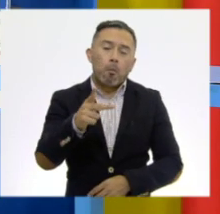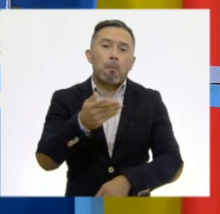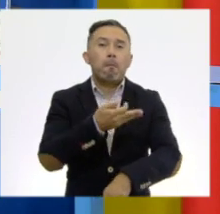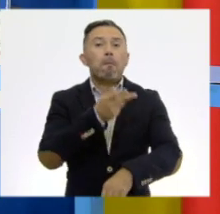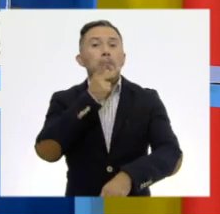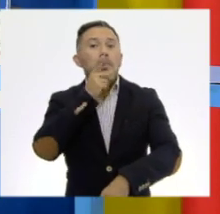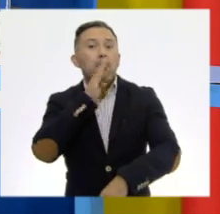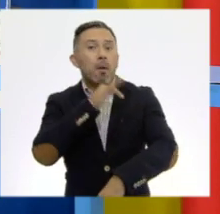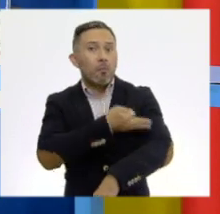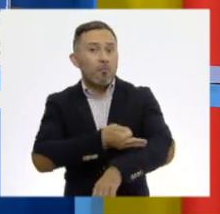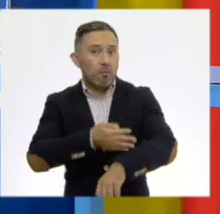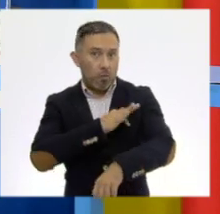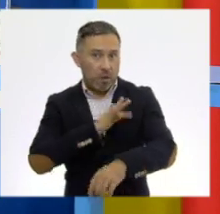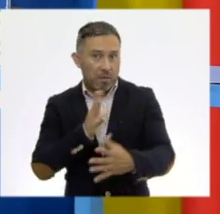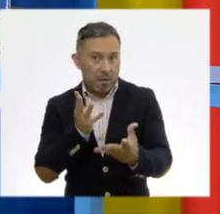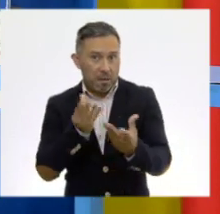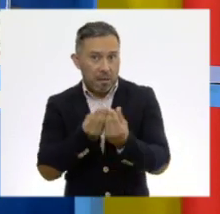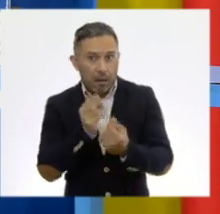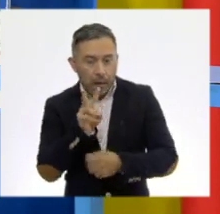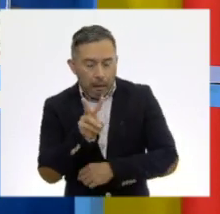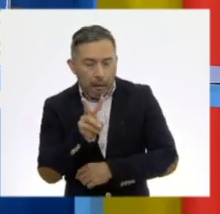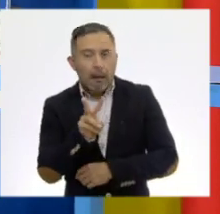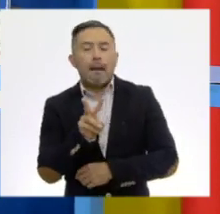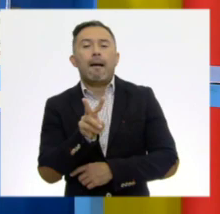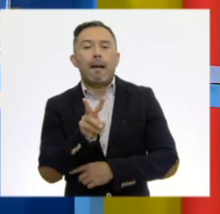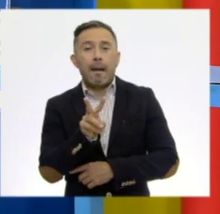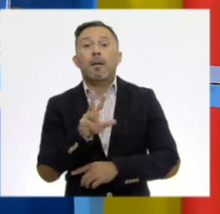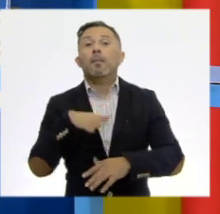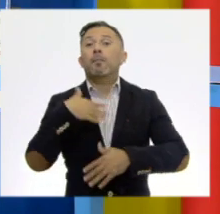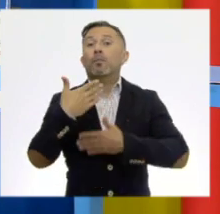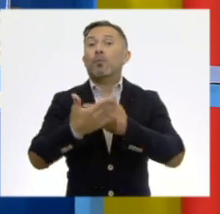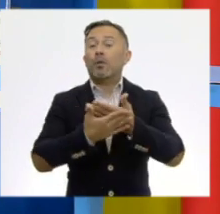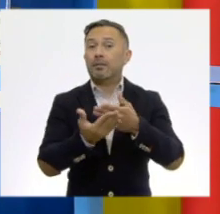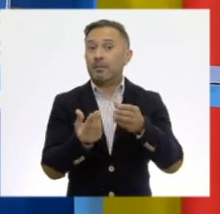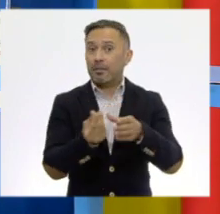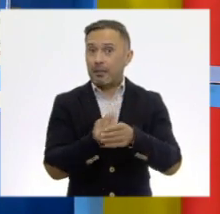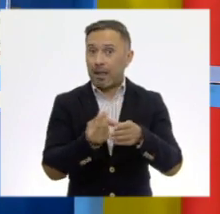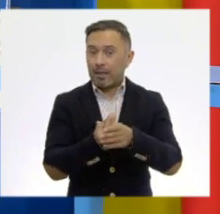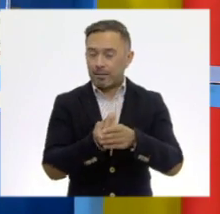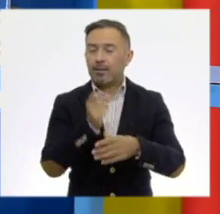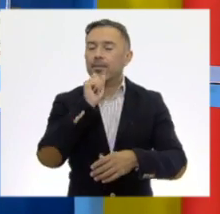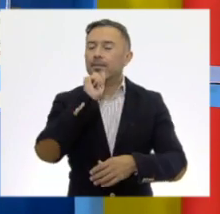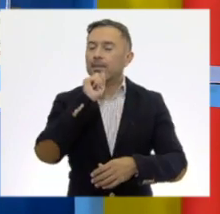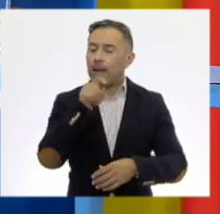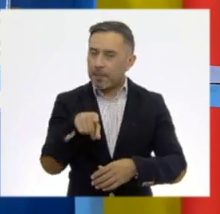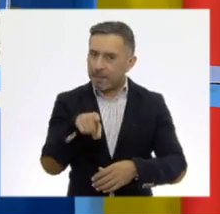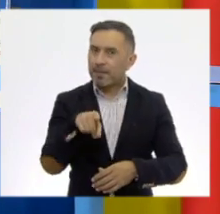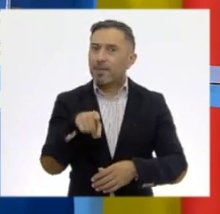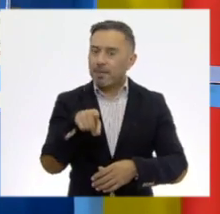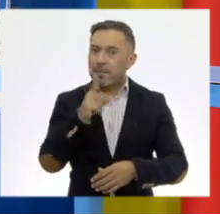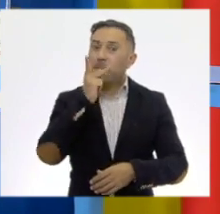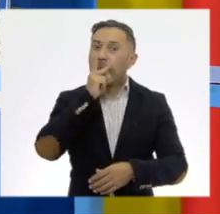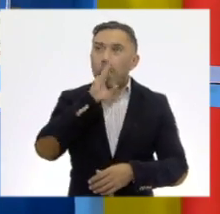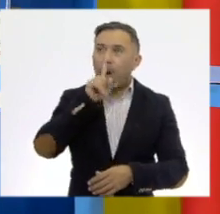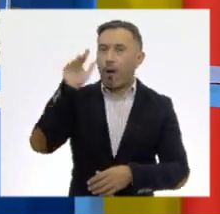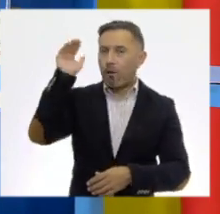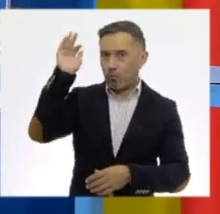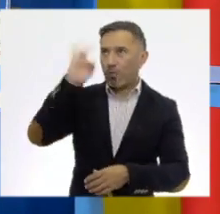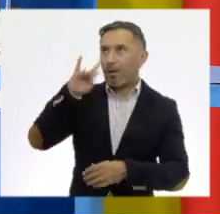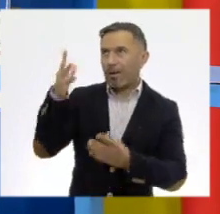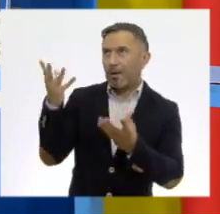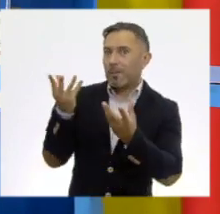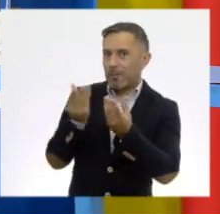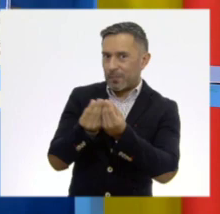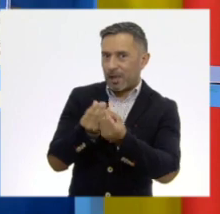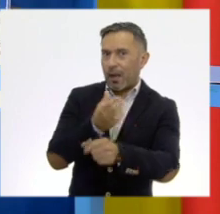y recuerden, la próxima clase también vamos a pedirles que las acompañen y los acompañen, porque así lo pueden platicar